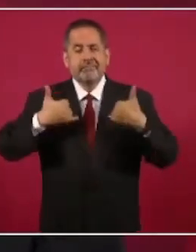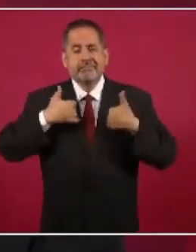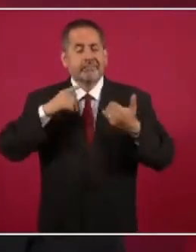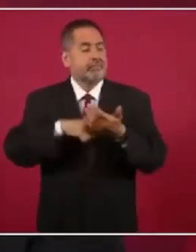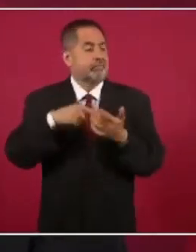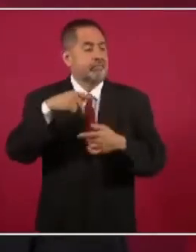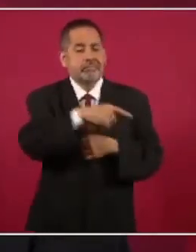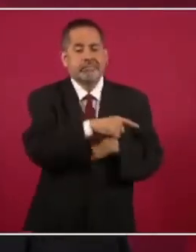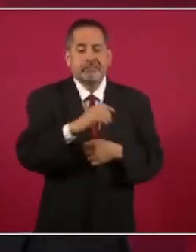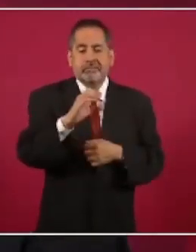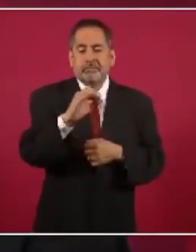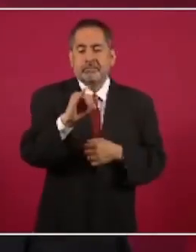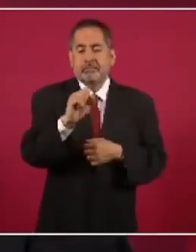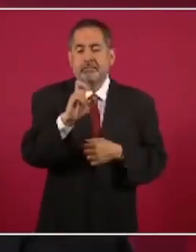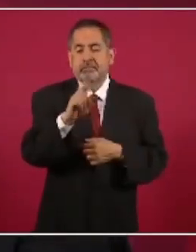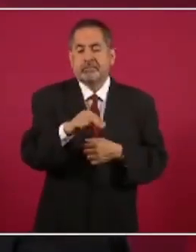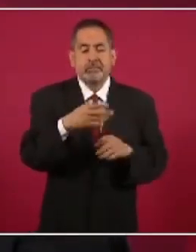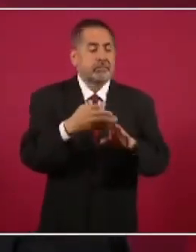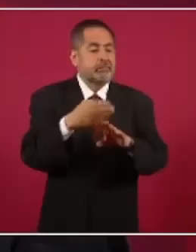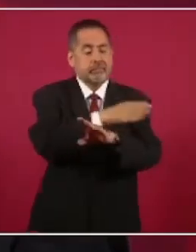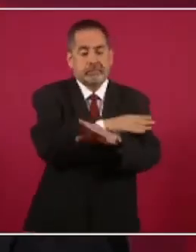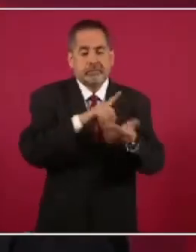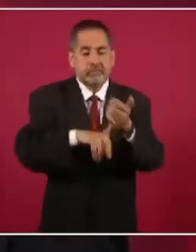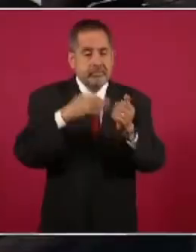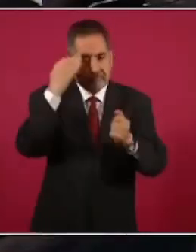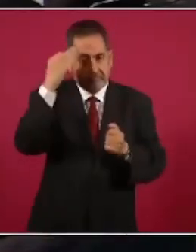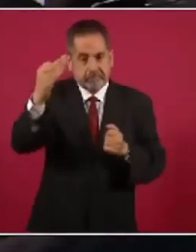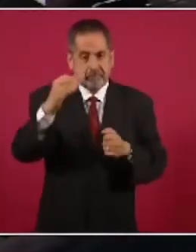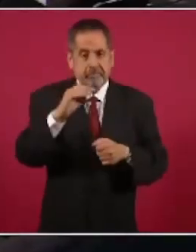del CISEN desde la época de Salinas